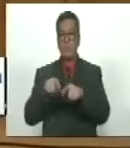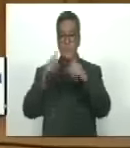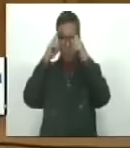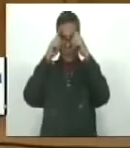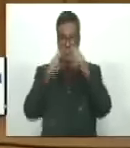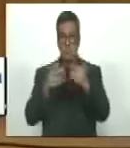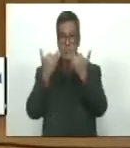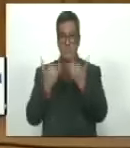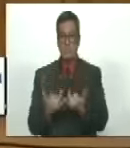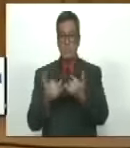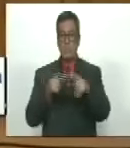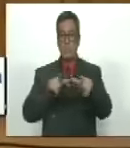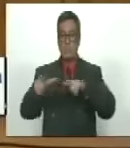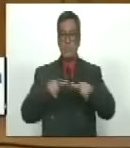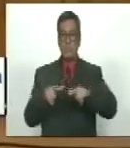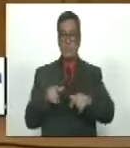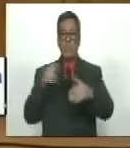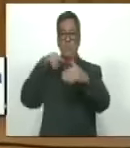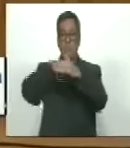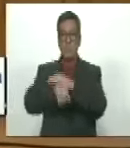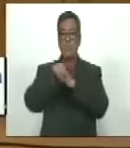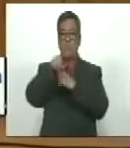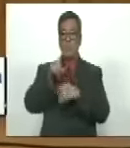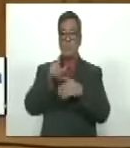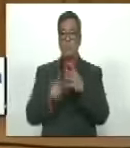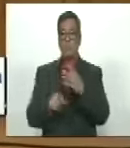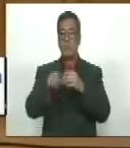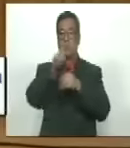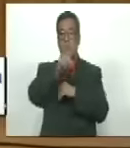definido territorialmente, incluyendo esos